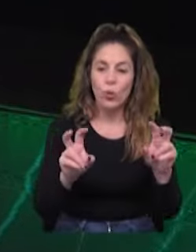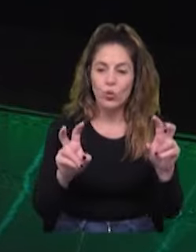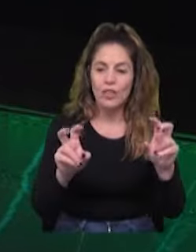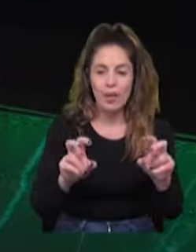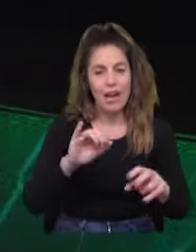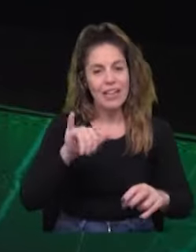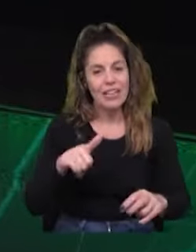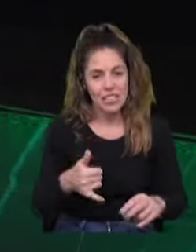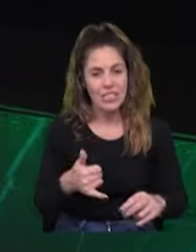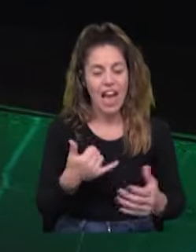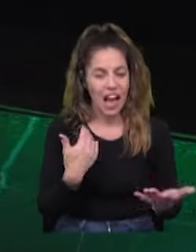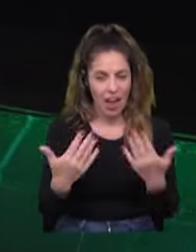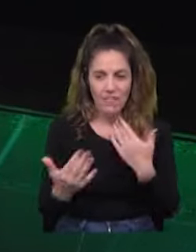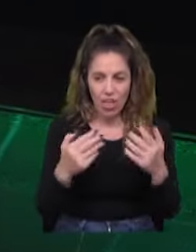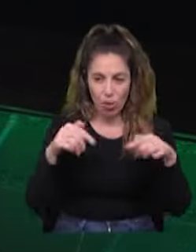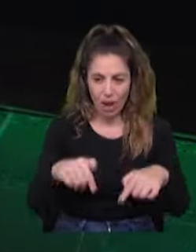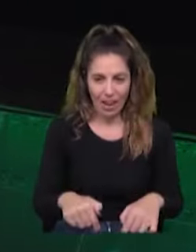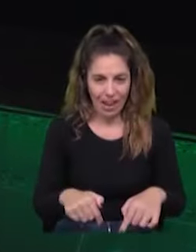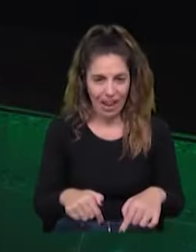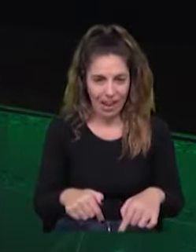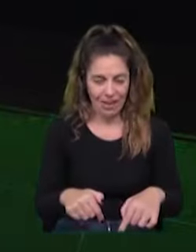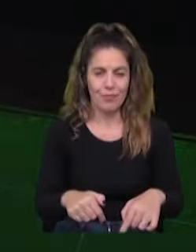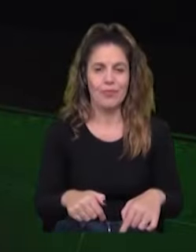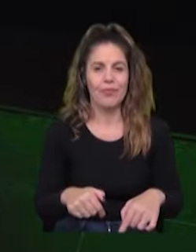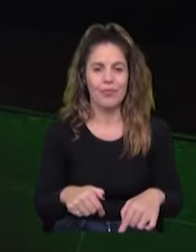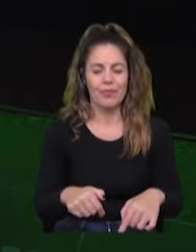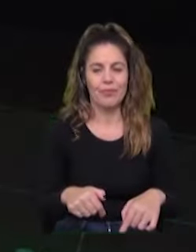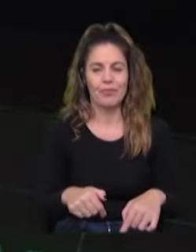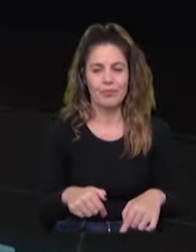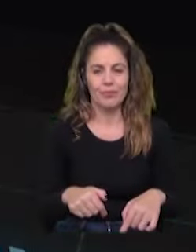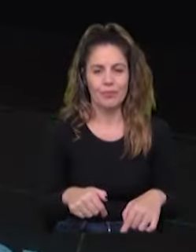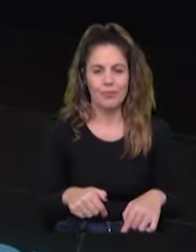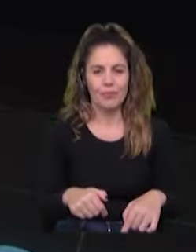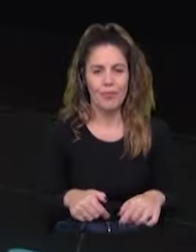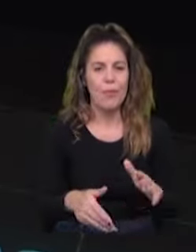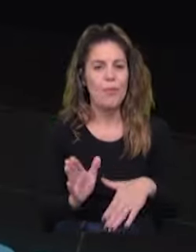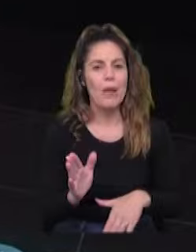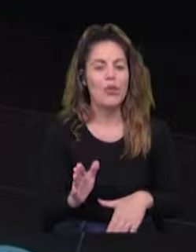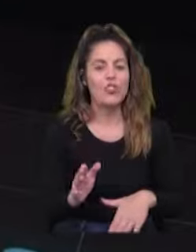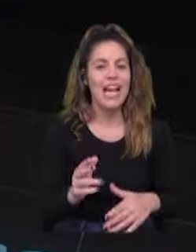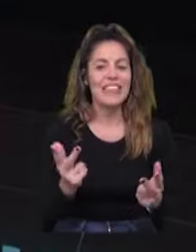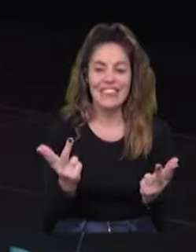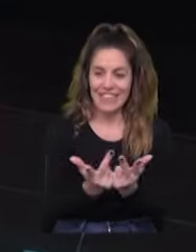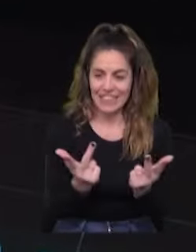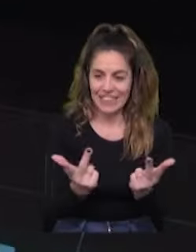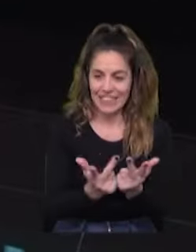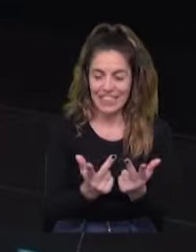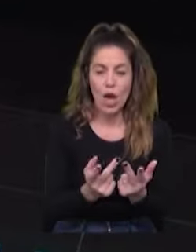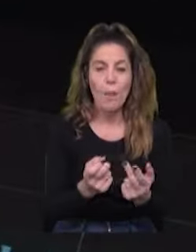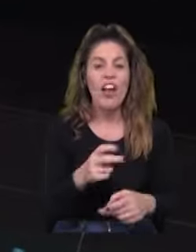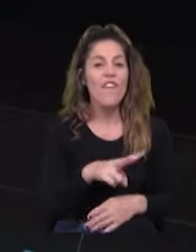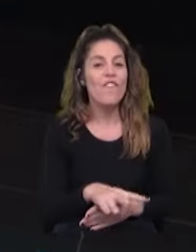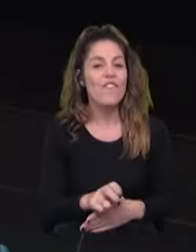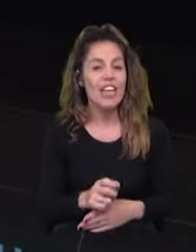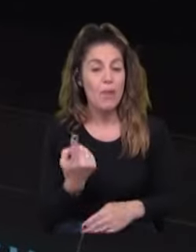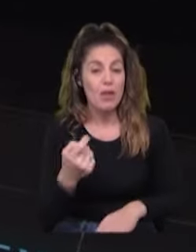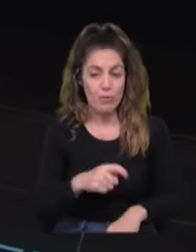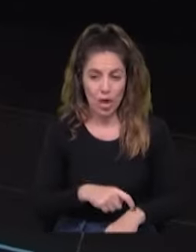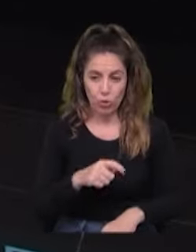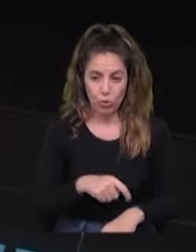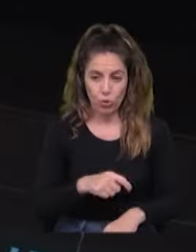hemos tocado aquí en la edón domingo de mbd noticias nos vamos a ir hasta 33 Porque la fiscal de primer turno de aquel